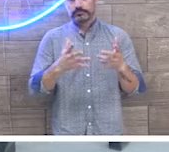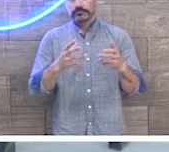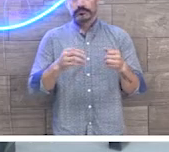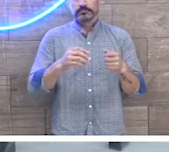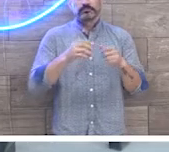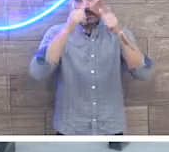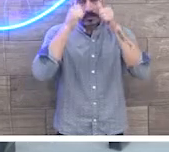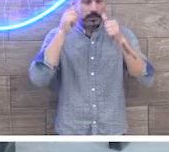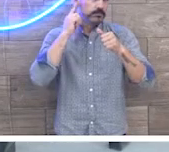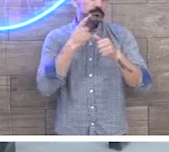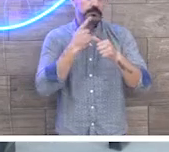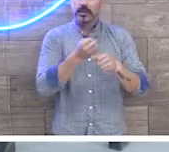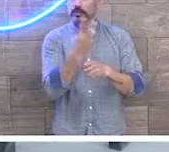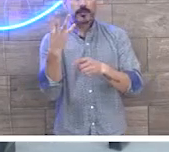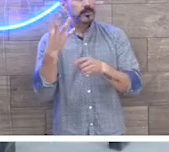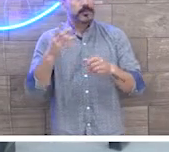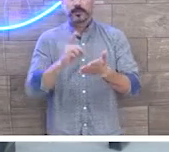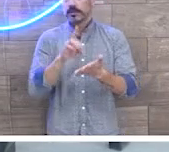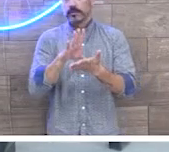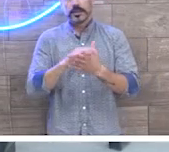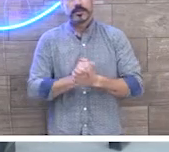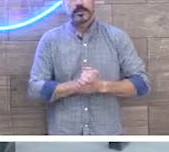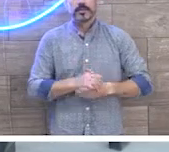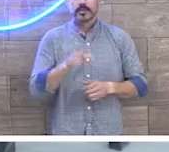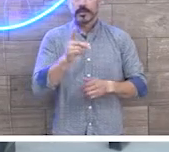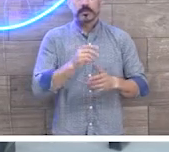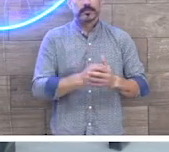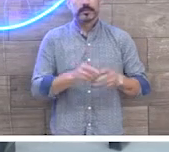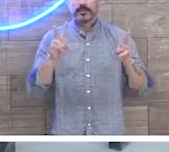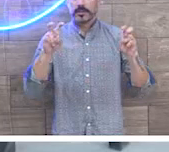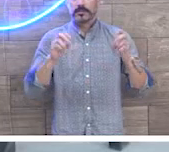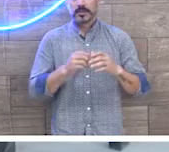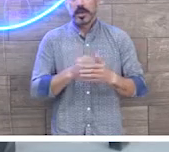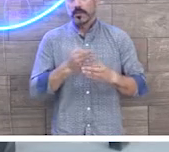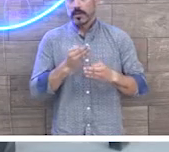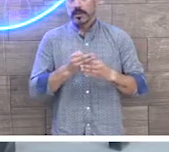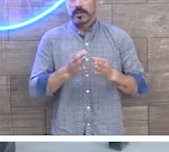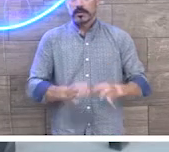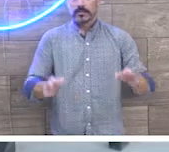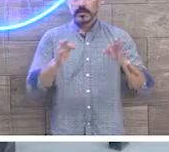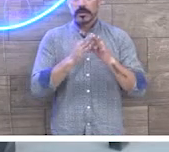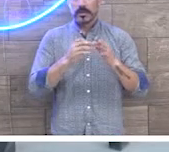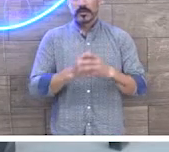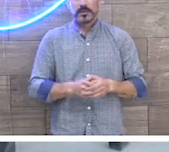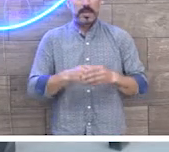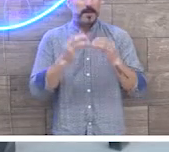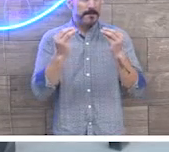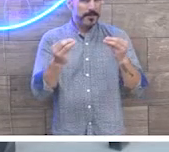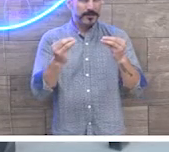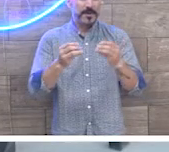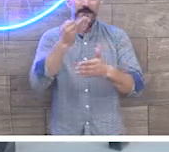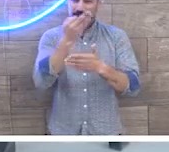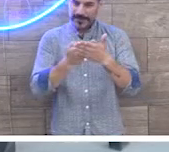va también influyendo y afectando. Bueno, pues es un tema que, como ustedes vieron, amigos, da mucho, mucho que decir, mucho